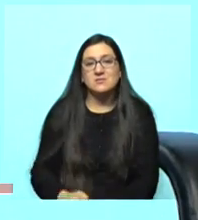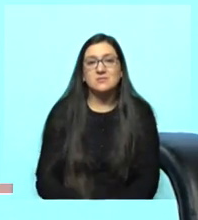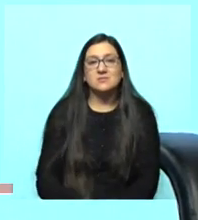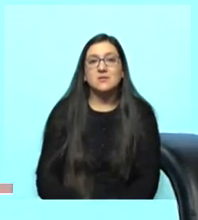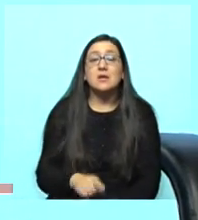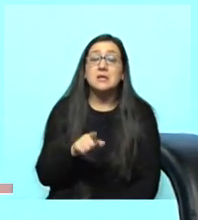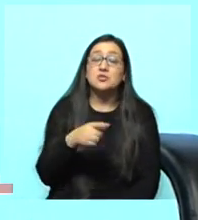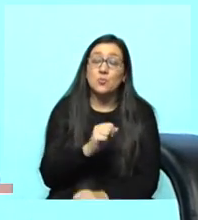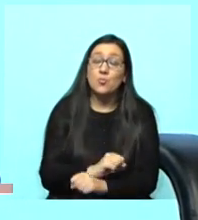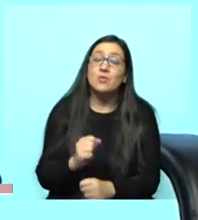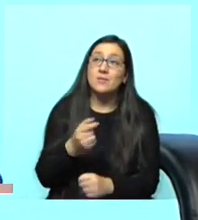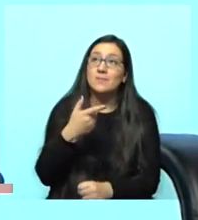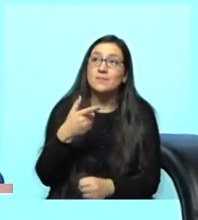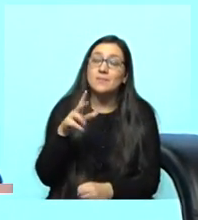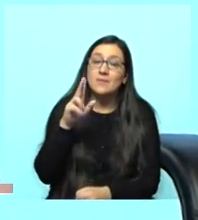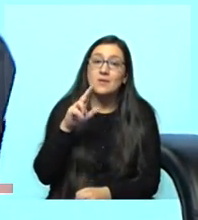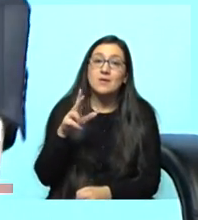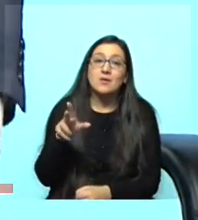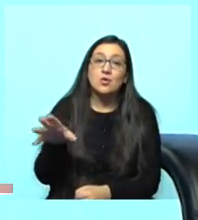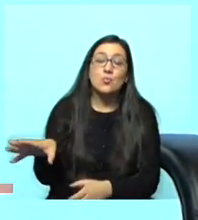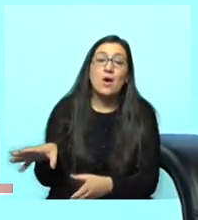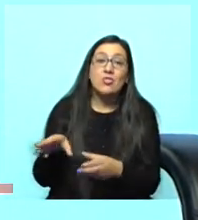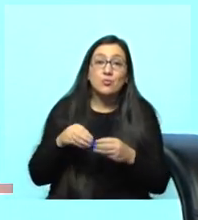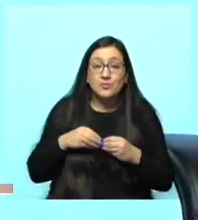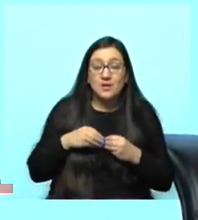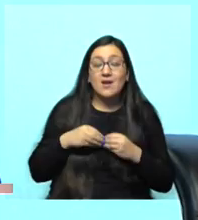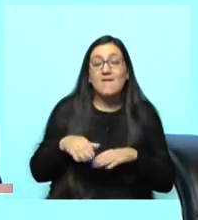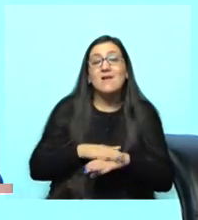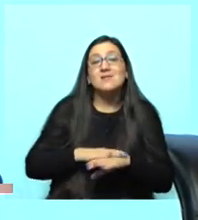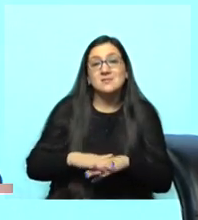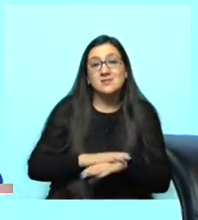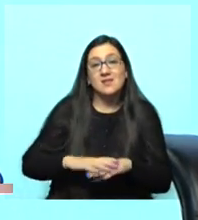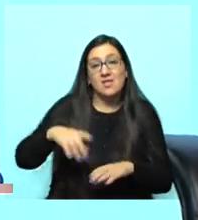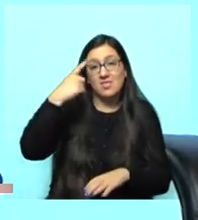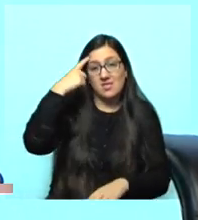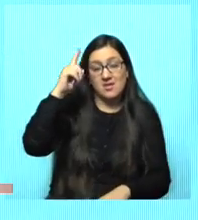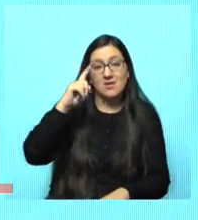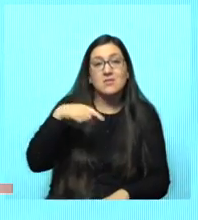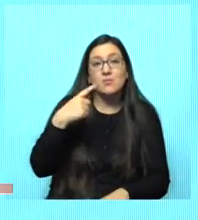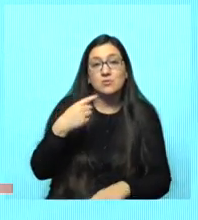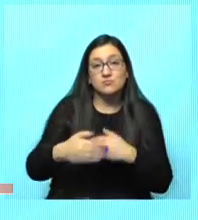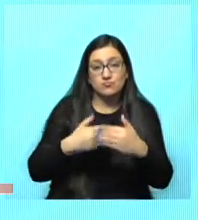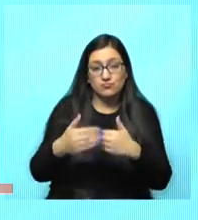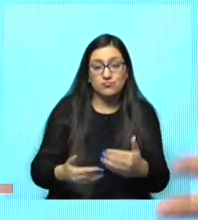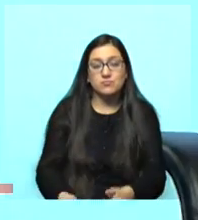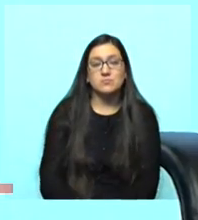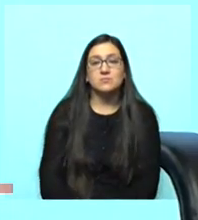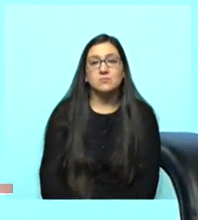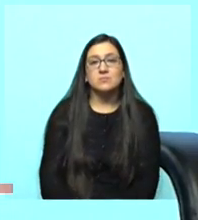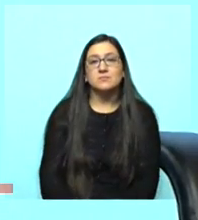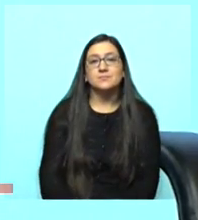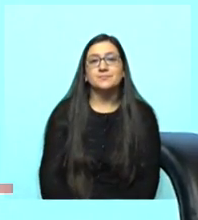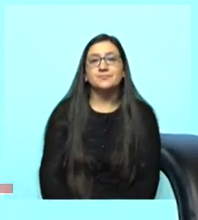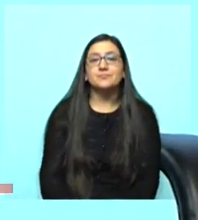base, pero exacto, que bueno, que el fin sea el mismo. La claro, idea es esta, exacto. Usted lo hace como puede. Exactamente. ¿No? Exactamente. En el final,